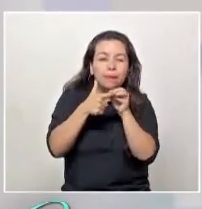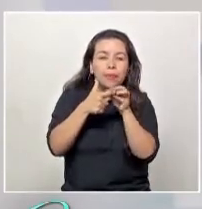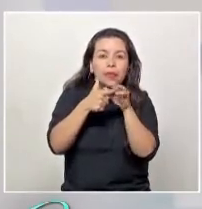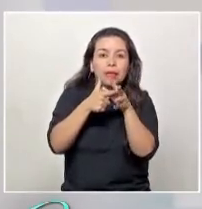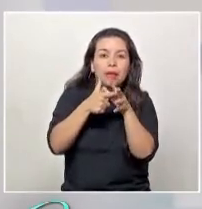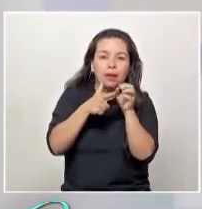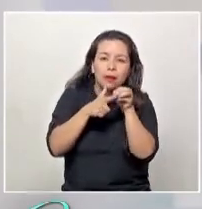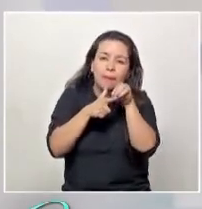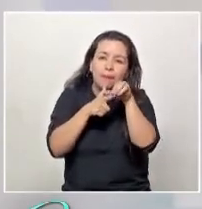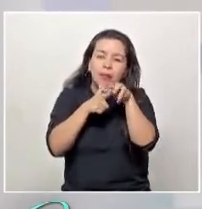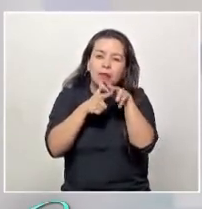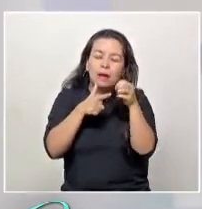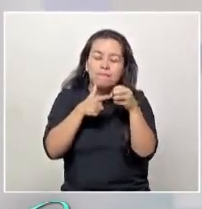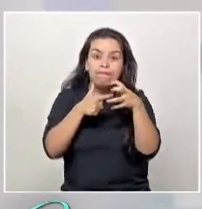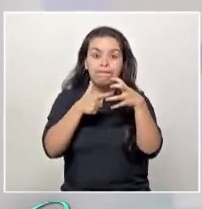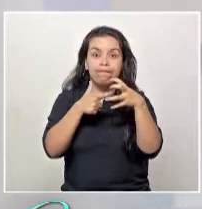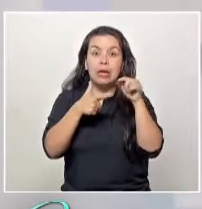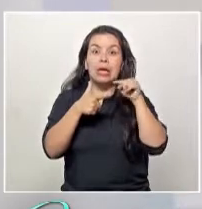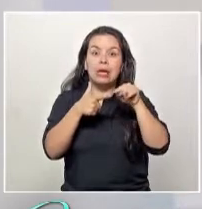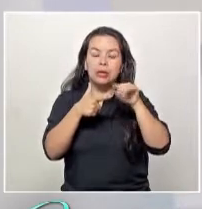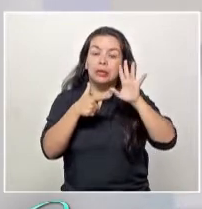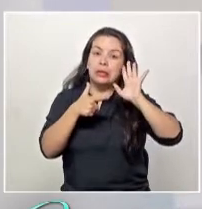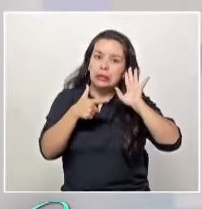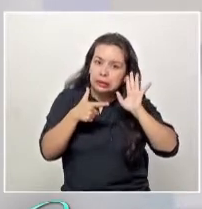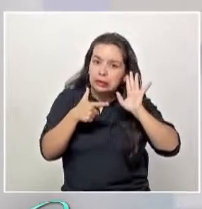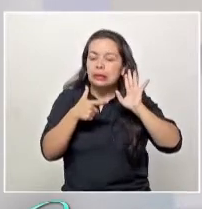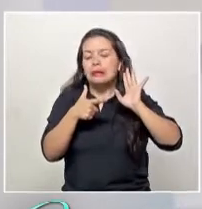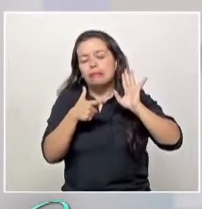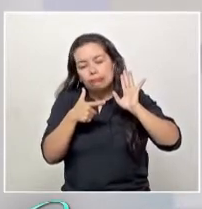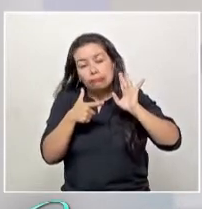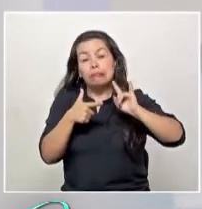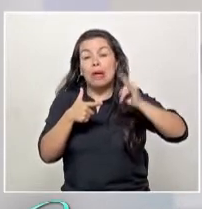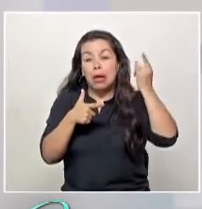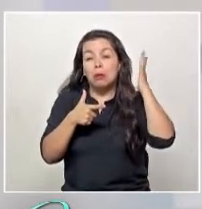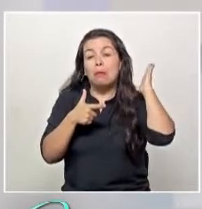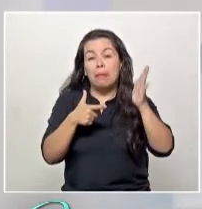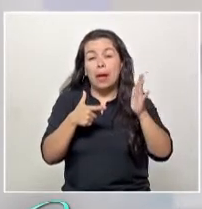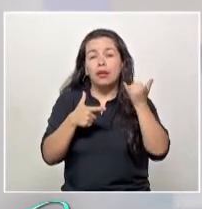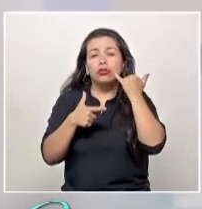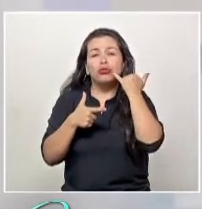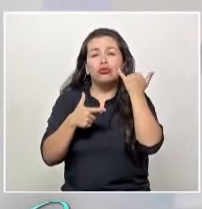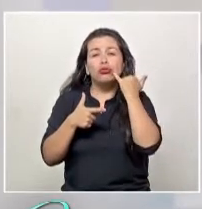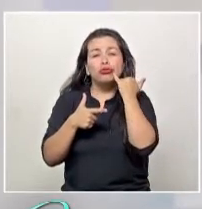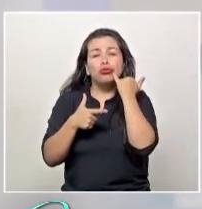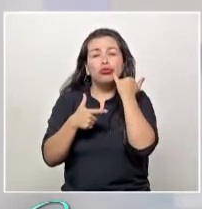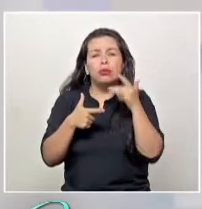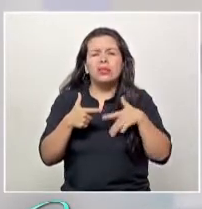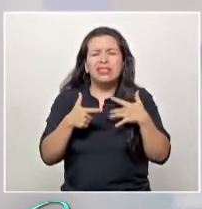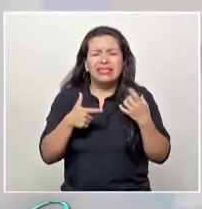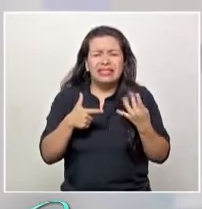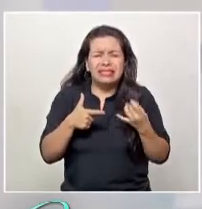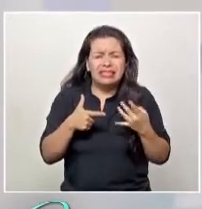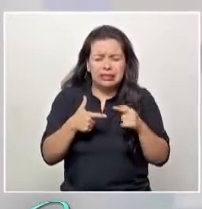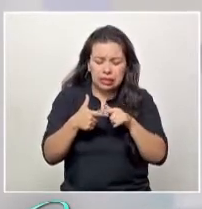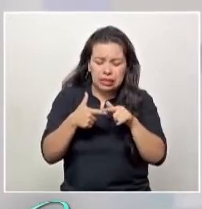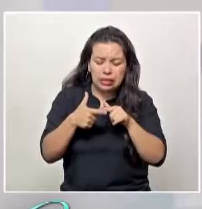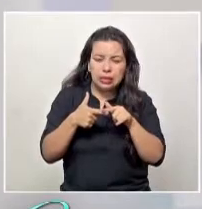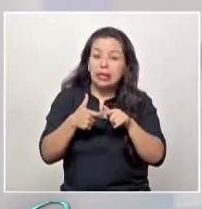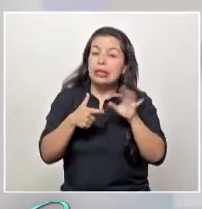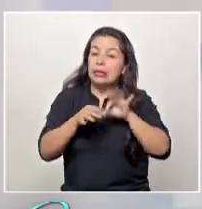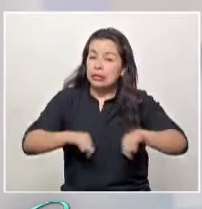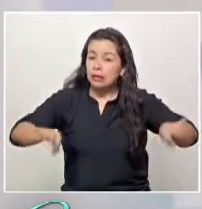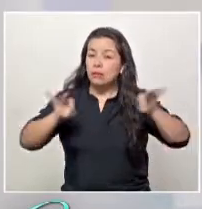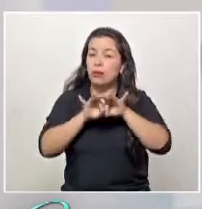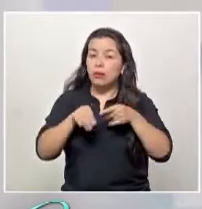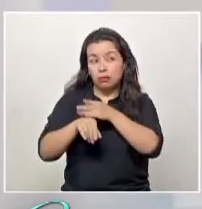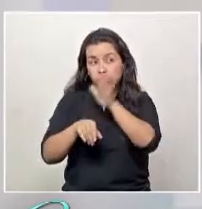y se irrita. Y eso puede ser la causa del malestar para orinar. Por eso sería muy importante un chequeo